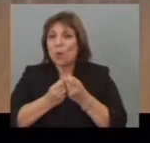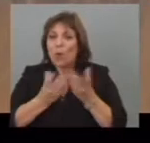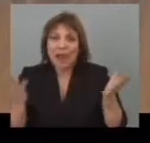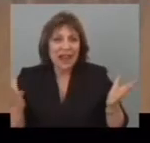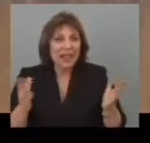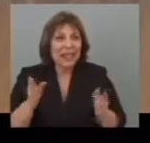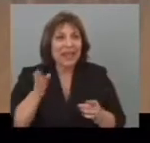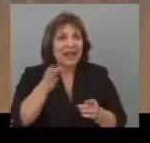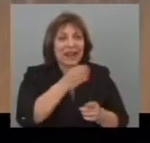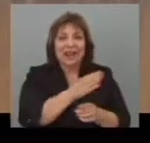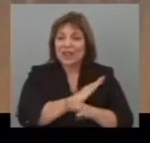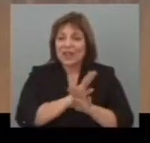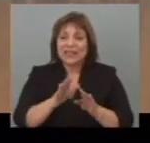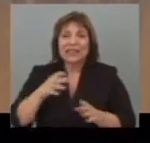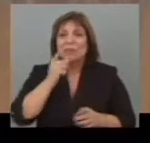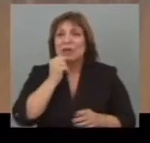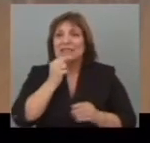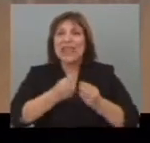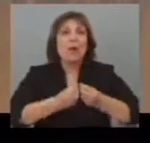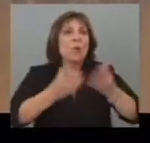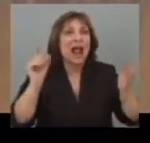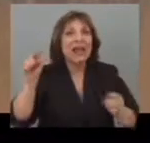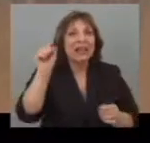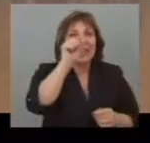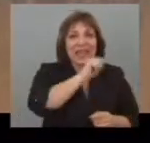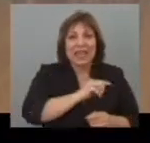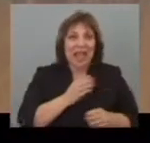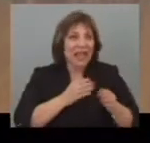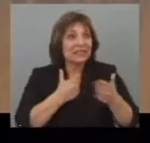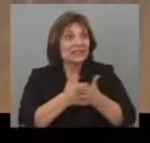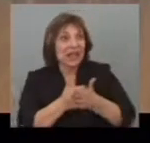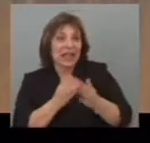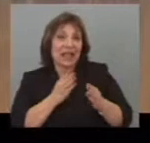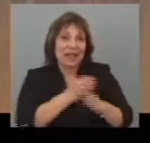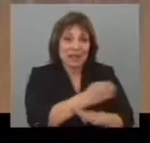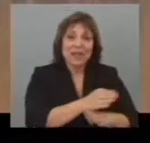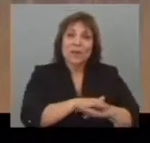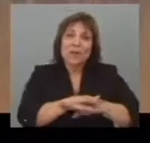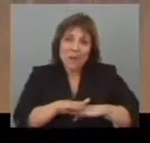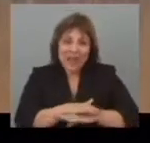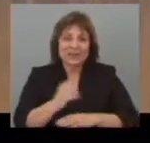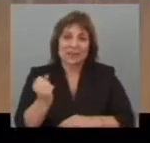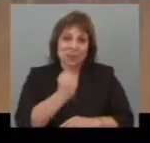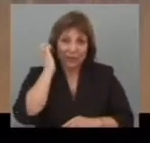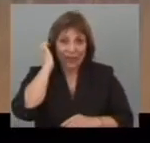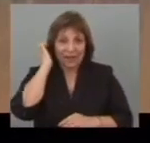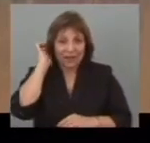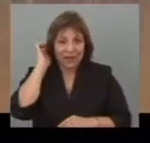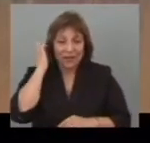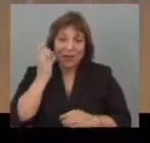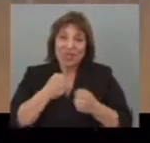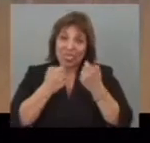unidad operativa. Es decir, cualquier seccional policial del país debe tener los elementos básicos e imprescindibles para brindar una